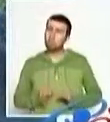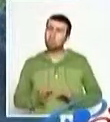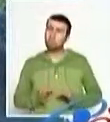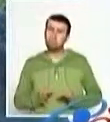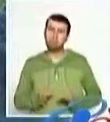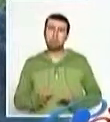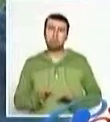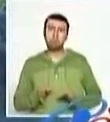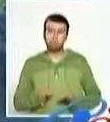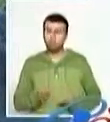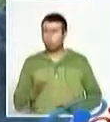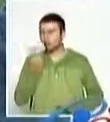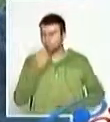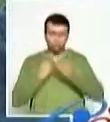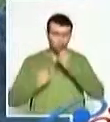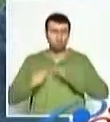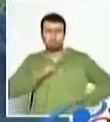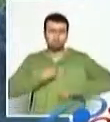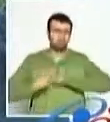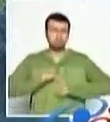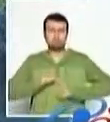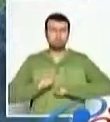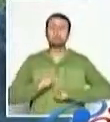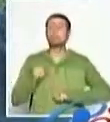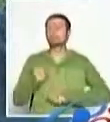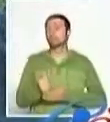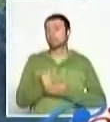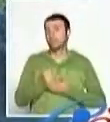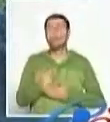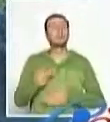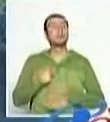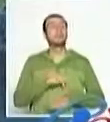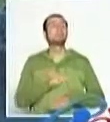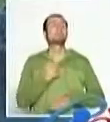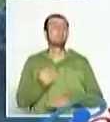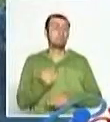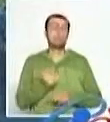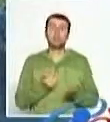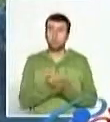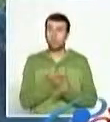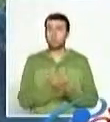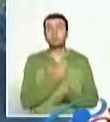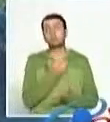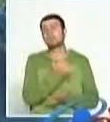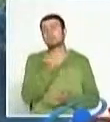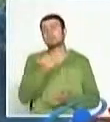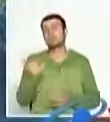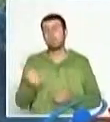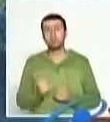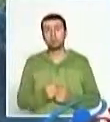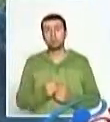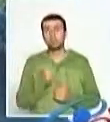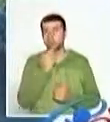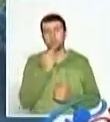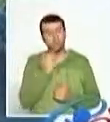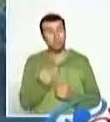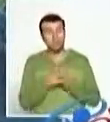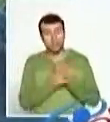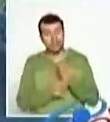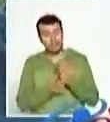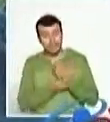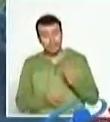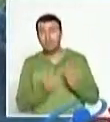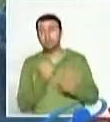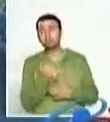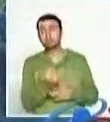son los carbohidratos que nosotros estamos prescribiendo en nuestras dietas. Las grasas tienen que ser